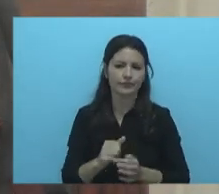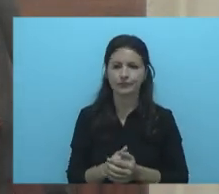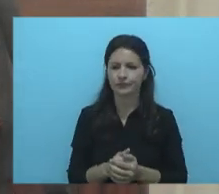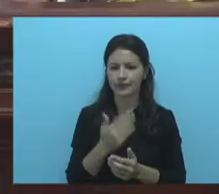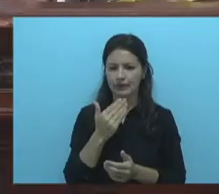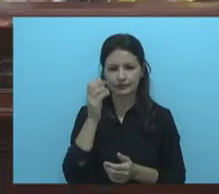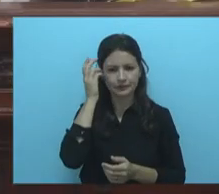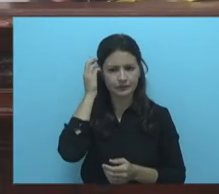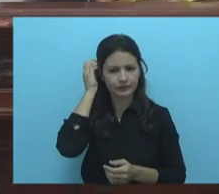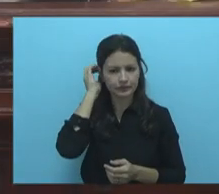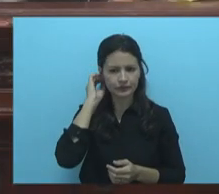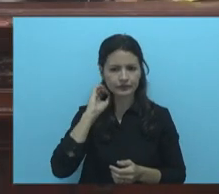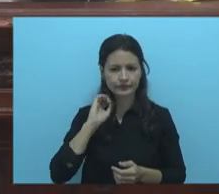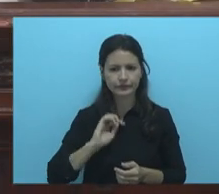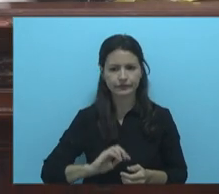Gracias, diputadas.